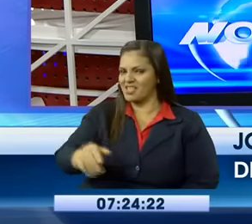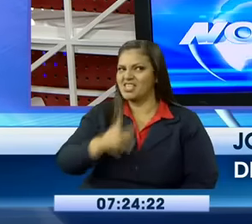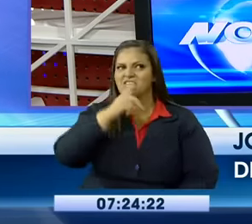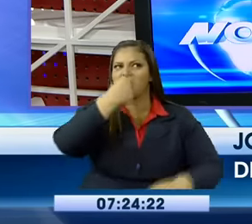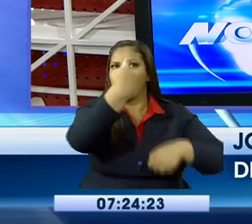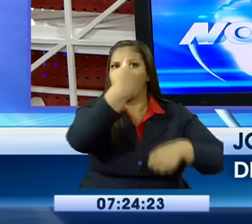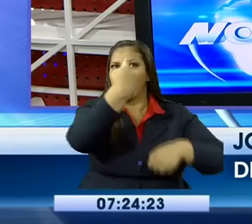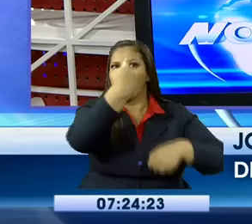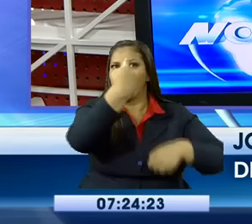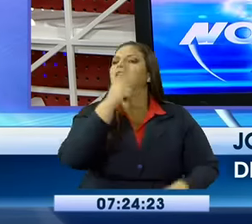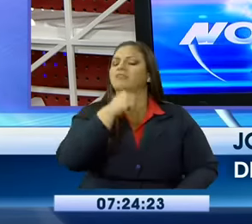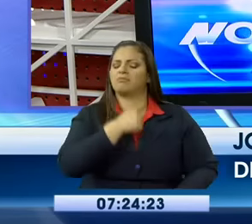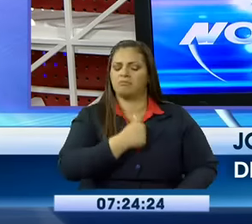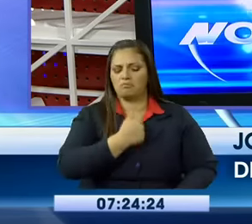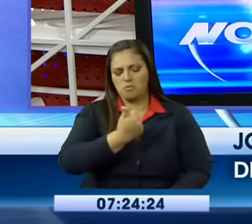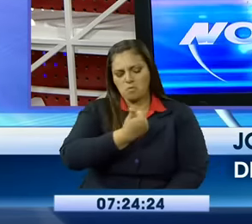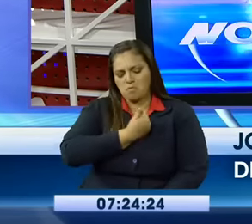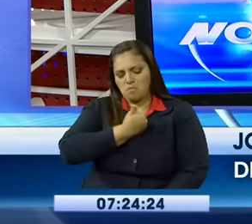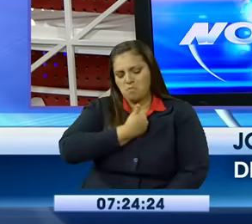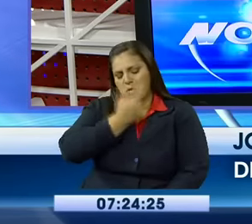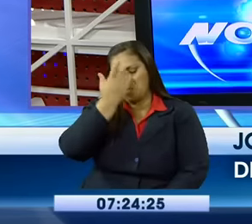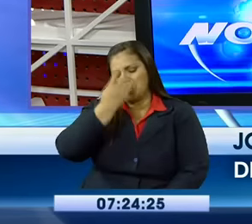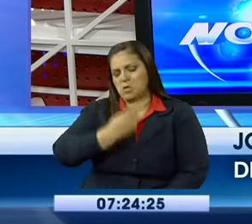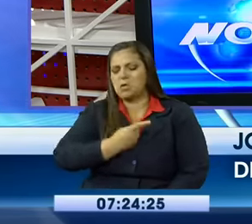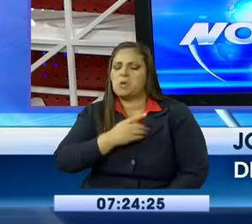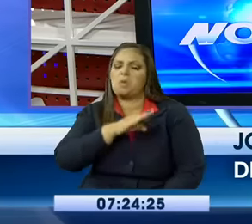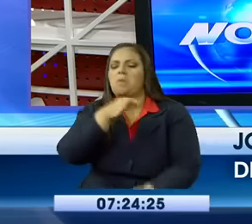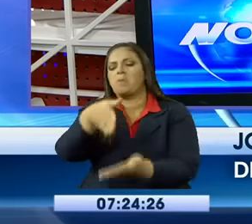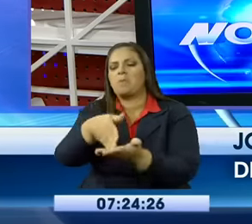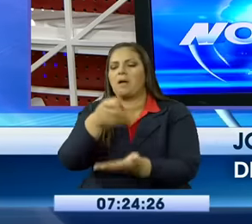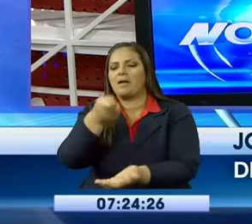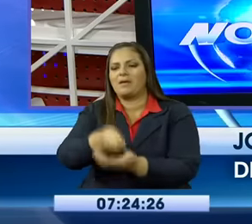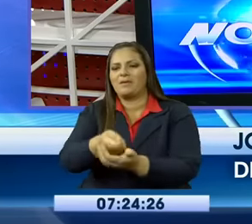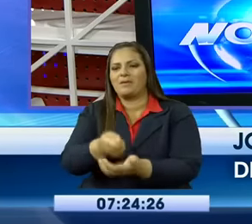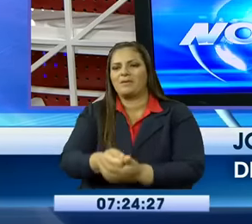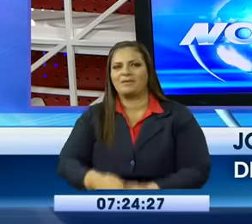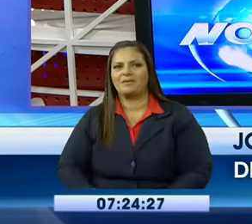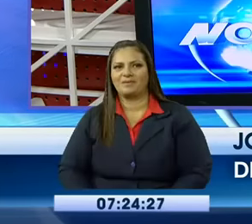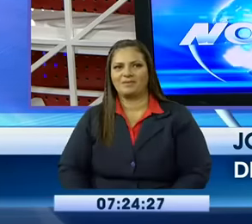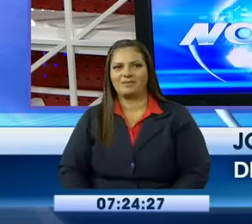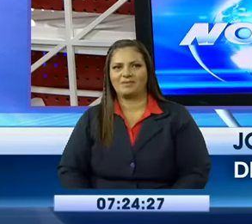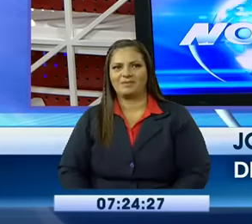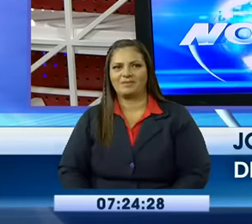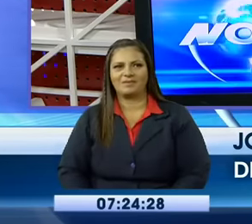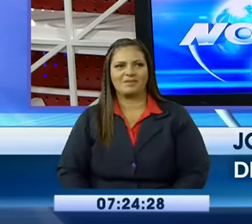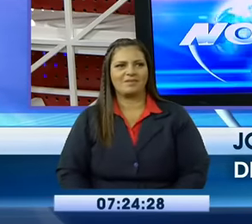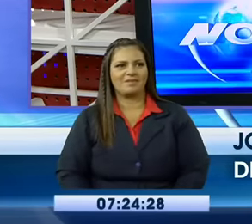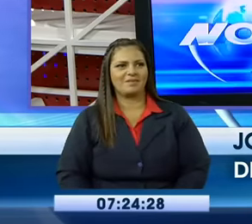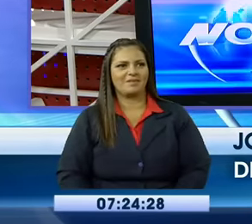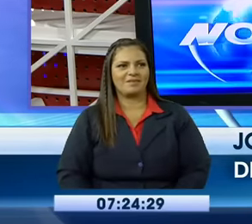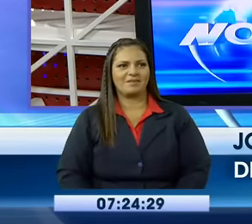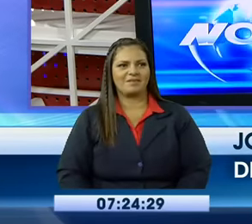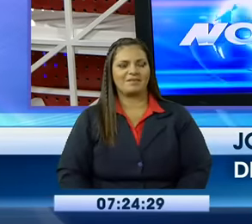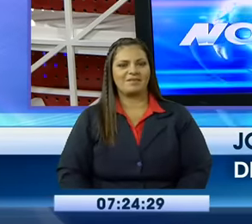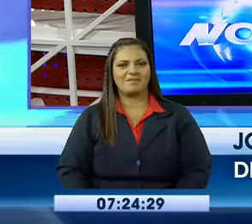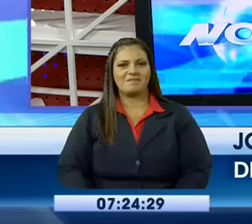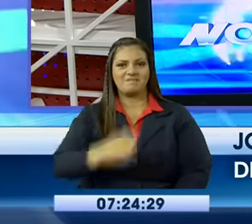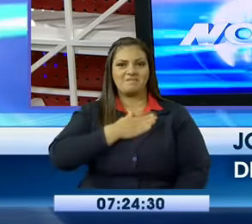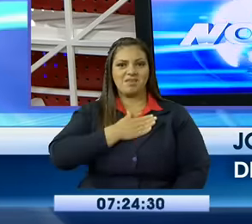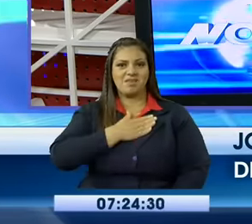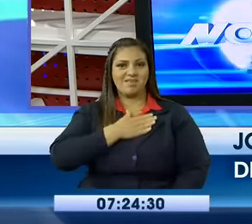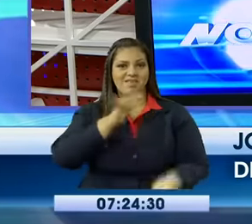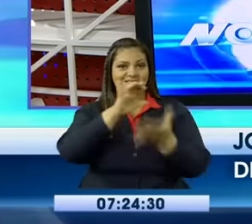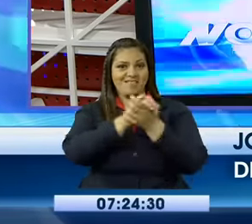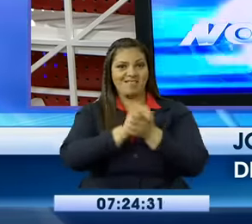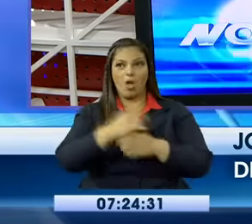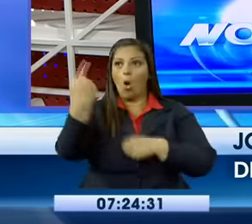manda. Yo voy manda solito. Solo. Yo yeah. voy solito. Ya. Yeah. Yo le dice vaya y usted va. No, me dice vaya. Yo voy José, y cuando llego ya